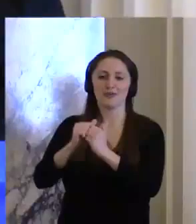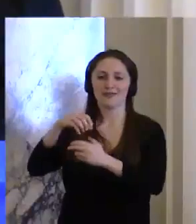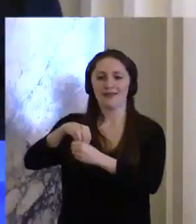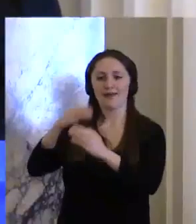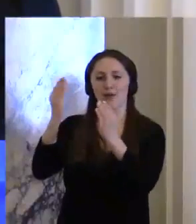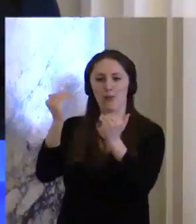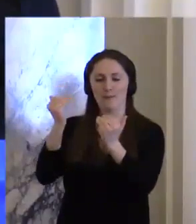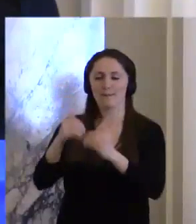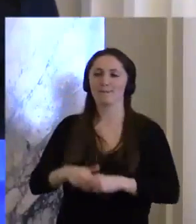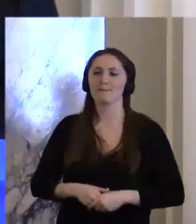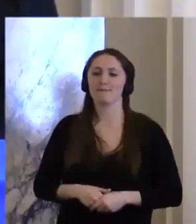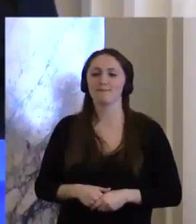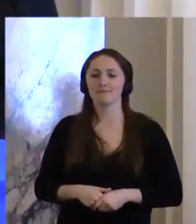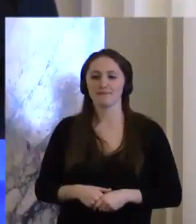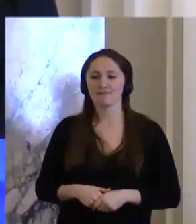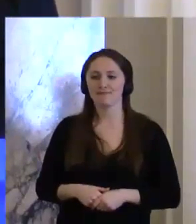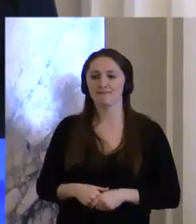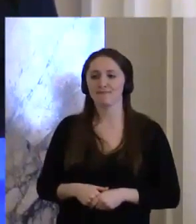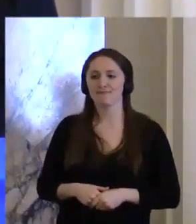¿Cómo indicará para que